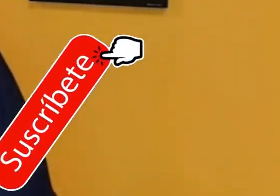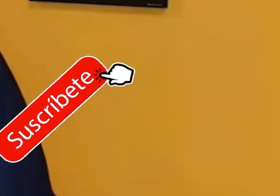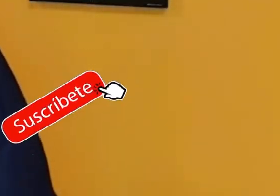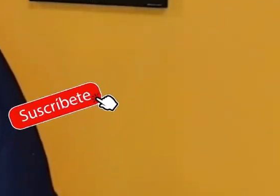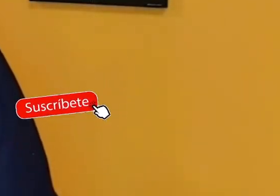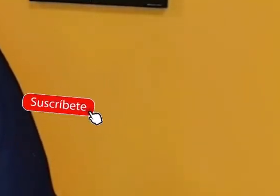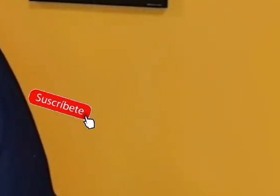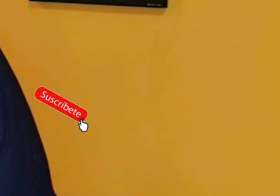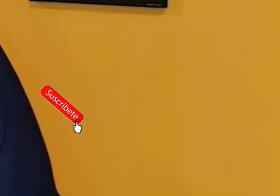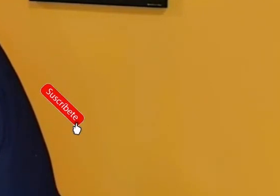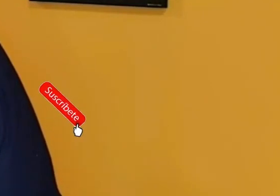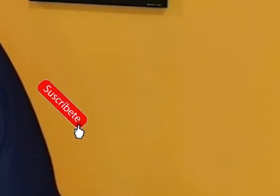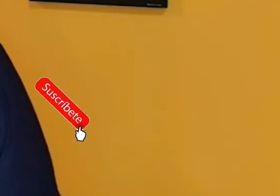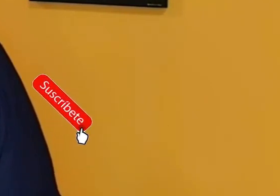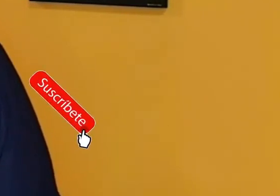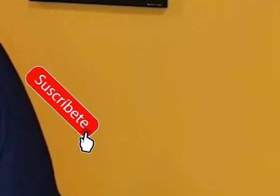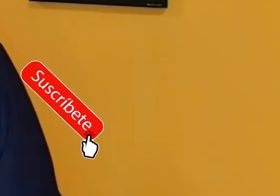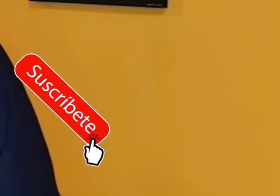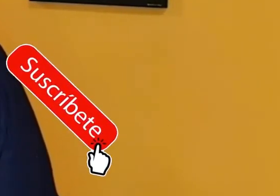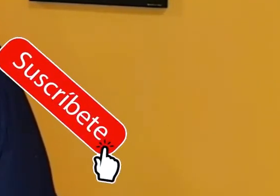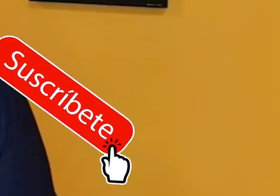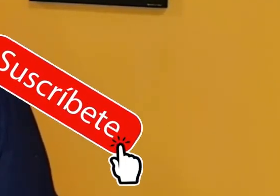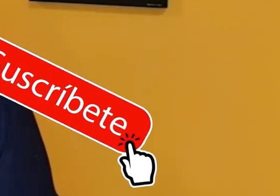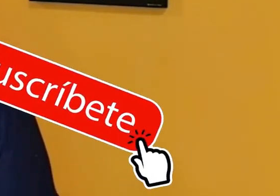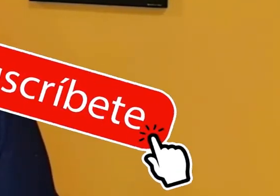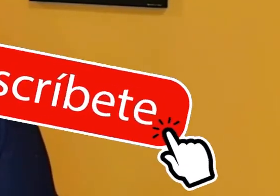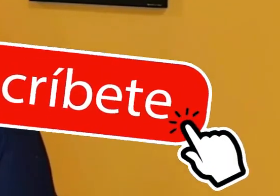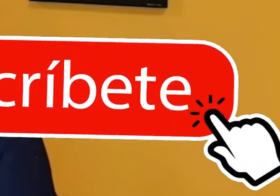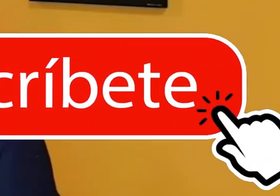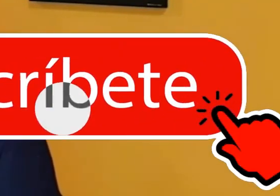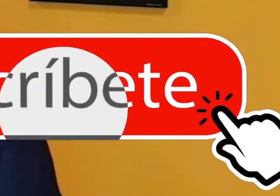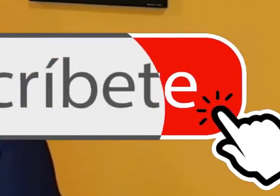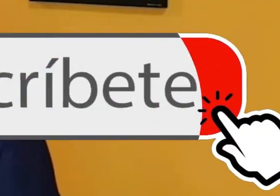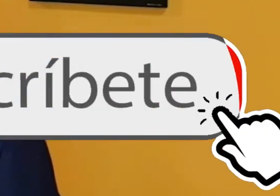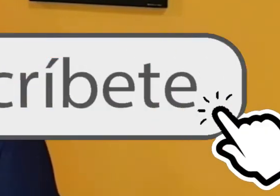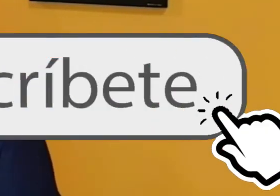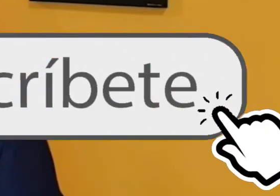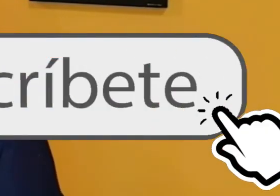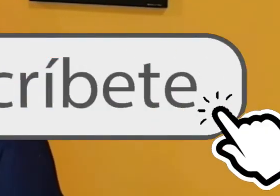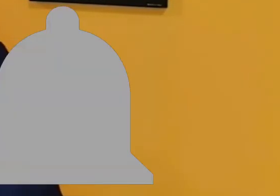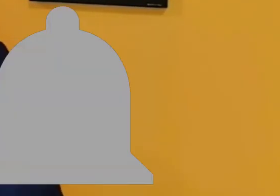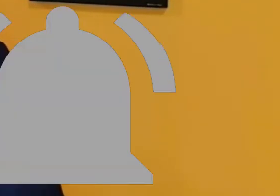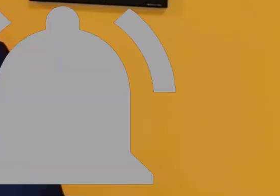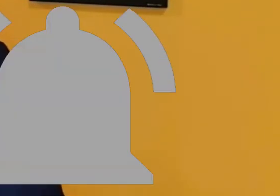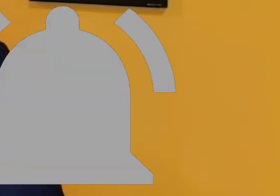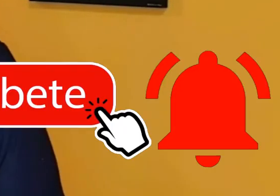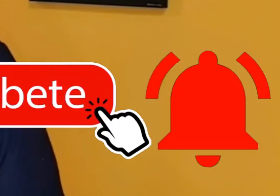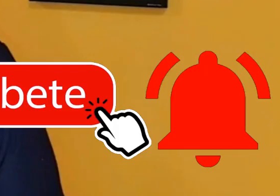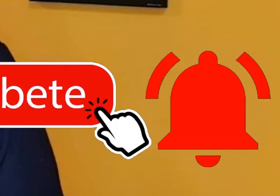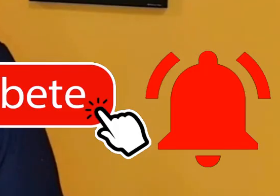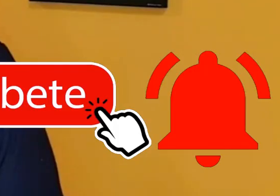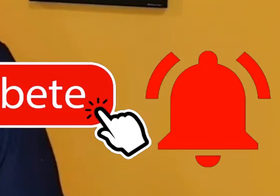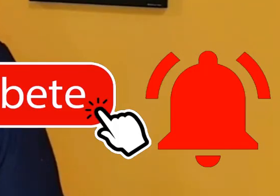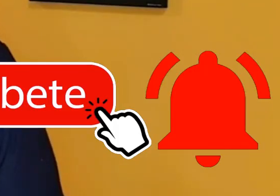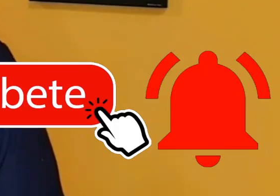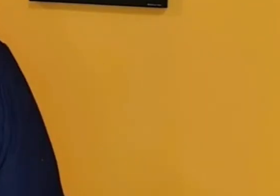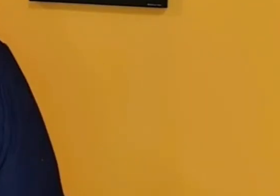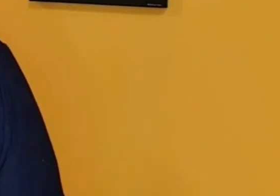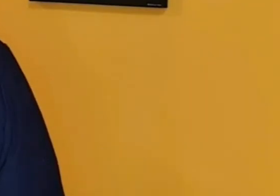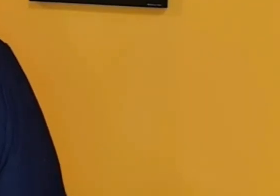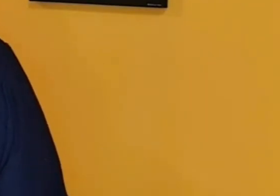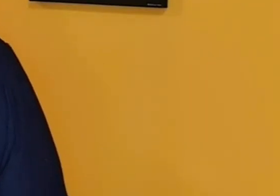Te invito a que te suscribas a este canal y que le des un clic ahí en la campanita para que puedan llegarte todas nuestras